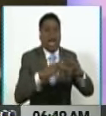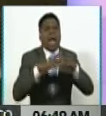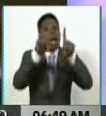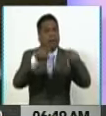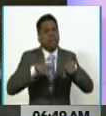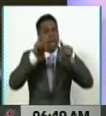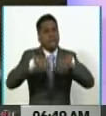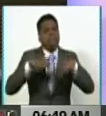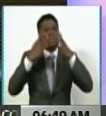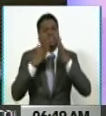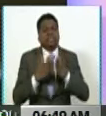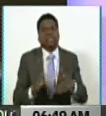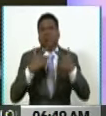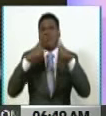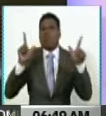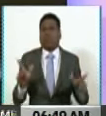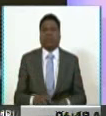considerado el líder.